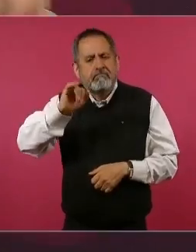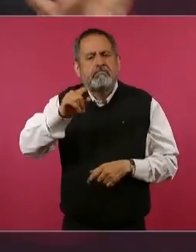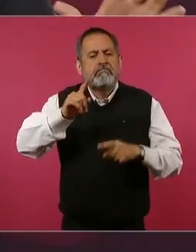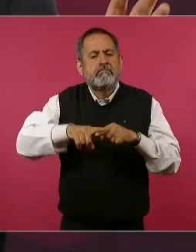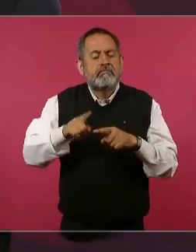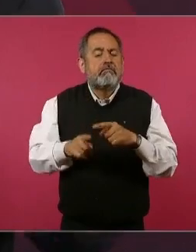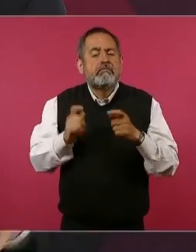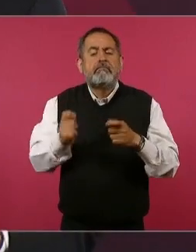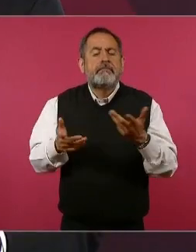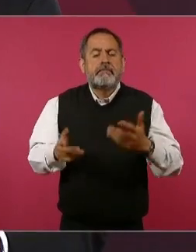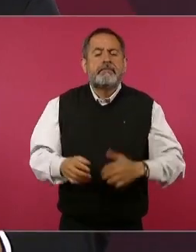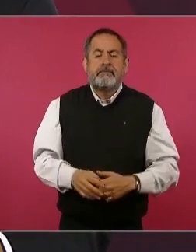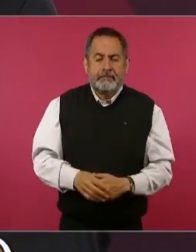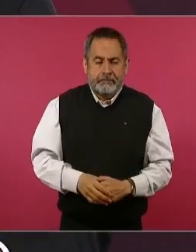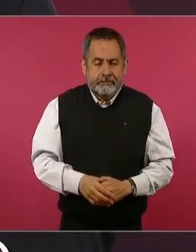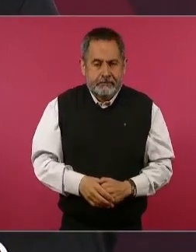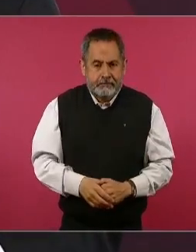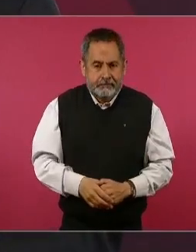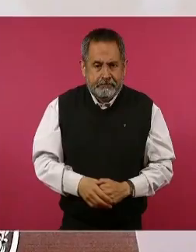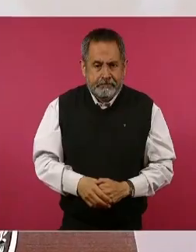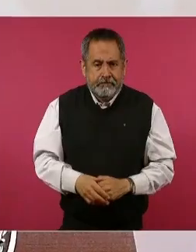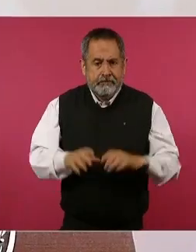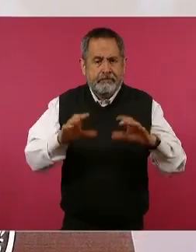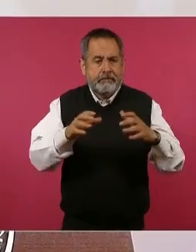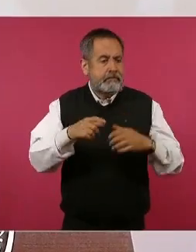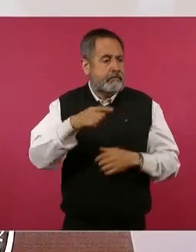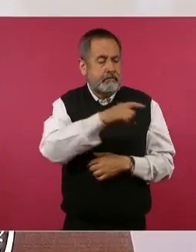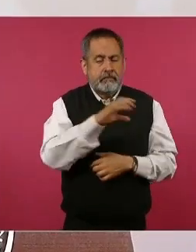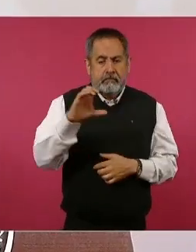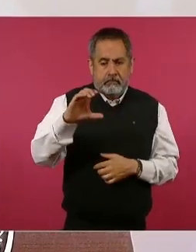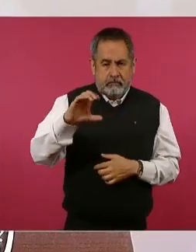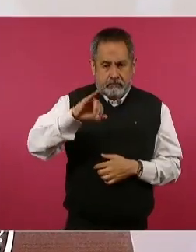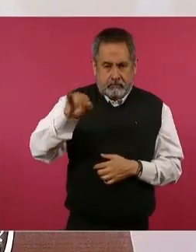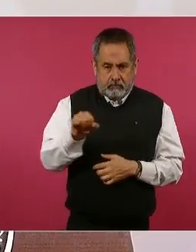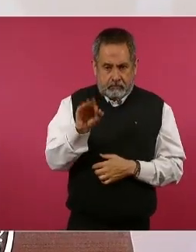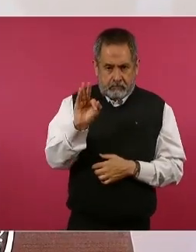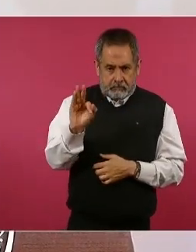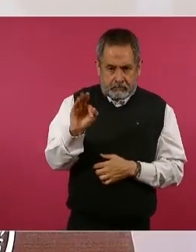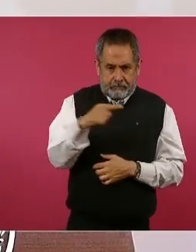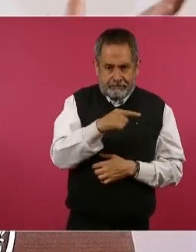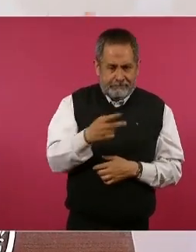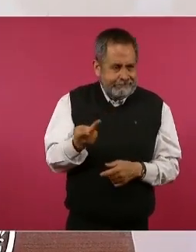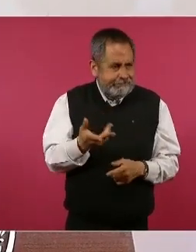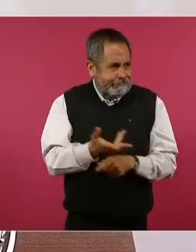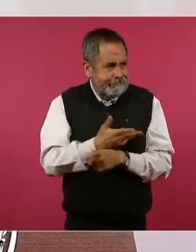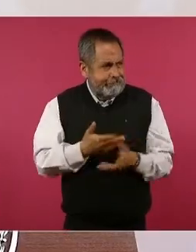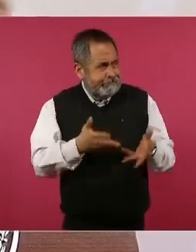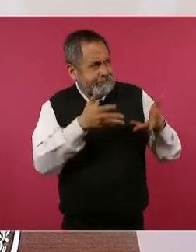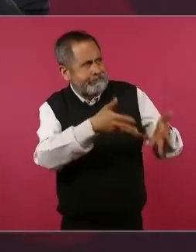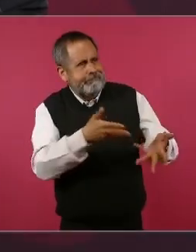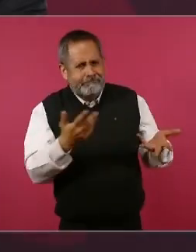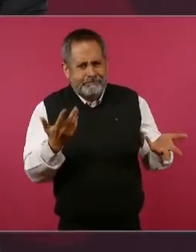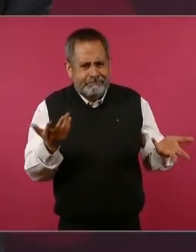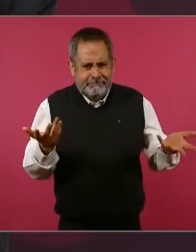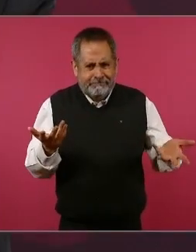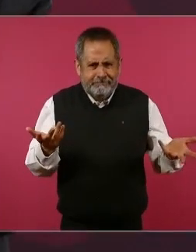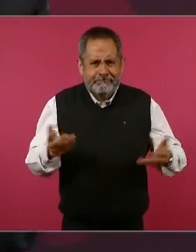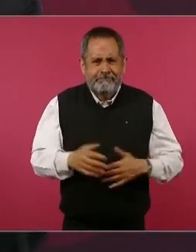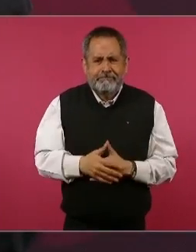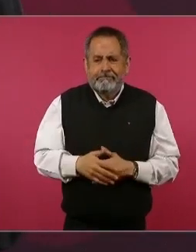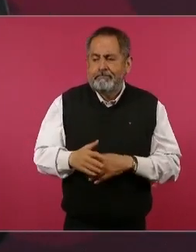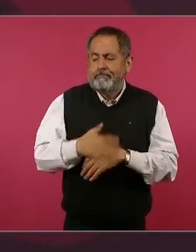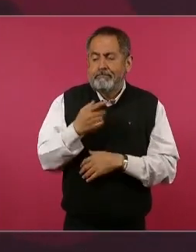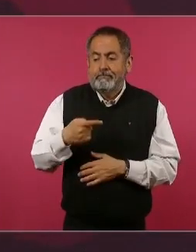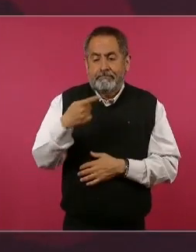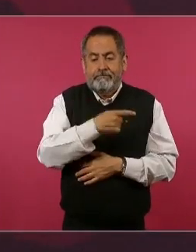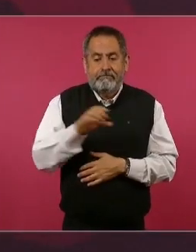ver qué se hace con el Consejo de la Judicatura. O sea, porque el